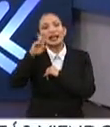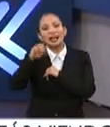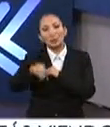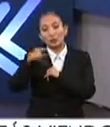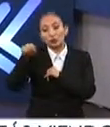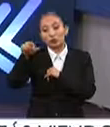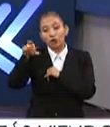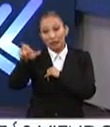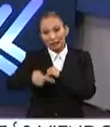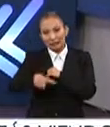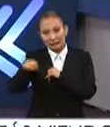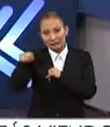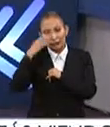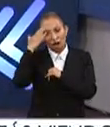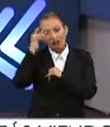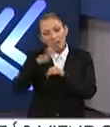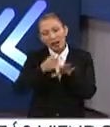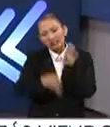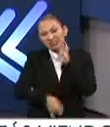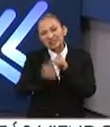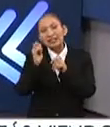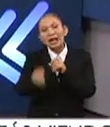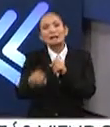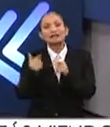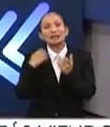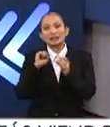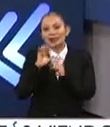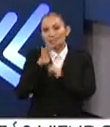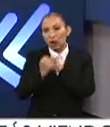www.inerm.gov.mx para que puedan conocer más detalles